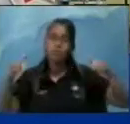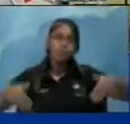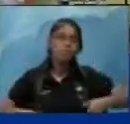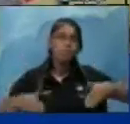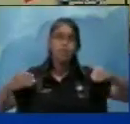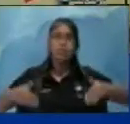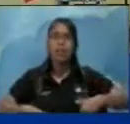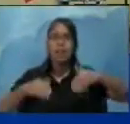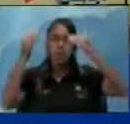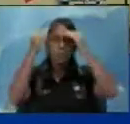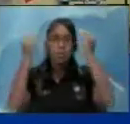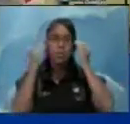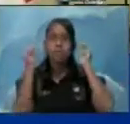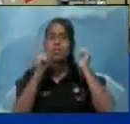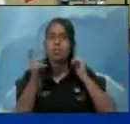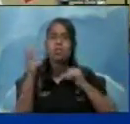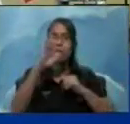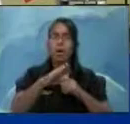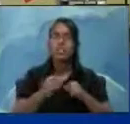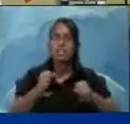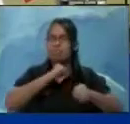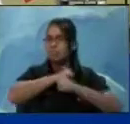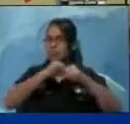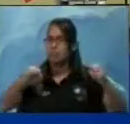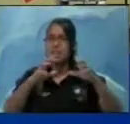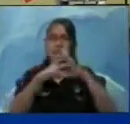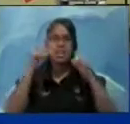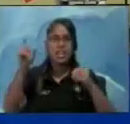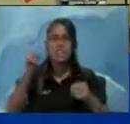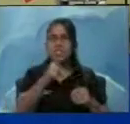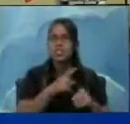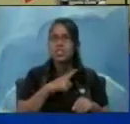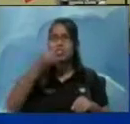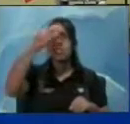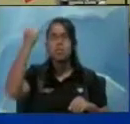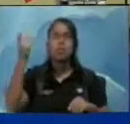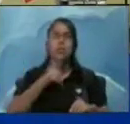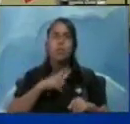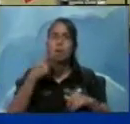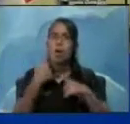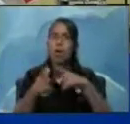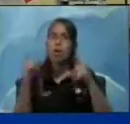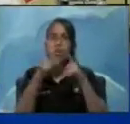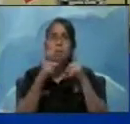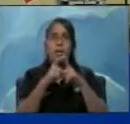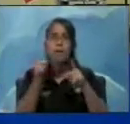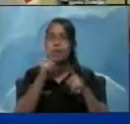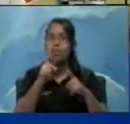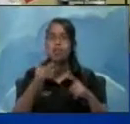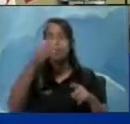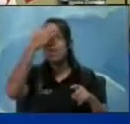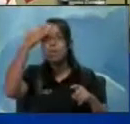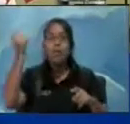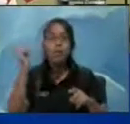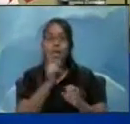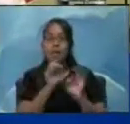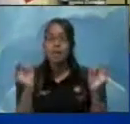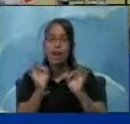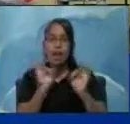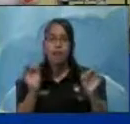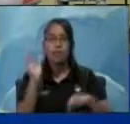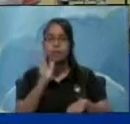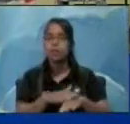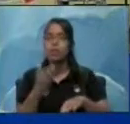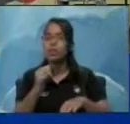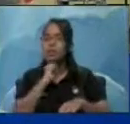mente usted no se va a estar reventando Ay la se me olvidó la otra palabra no no no no se le va a olvidar nada porque